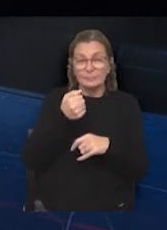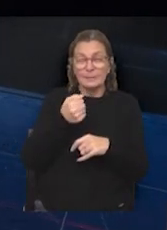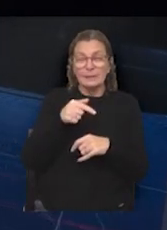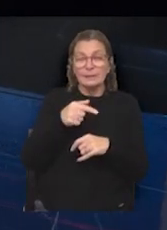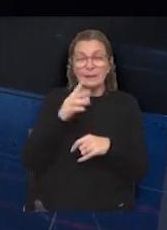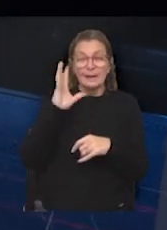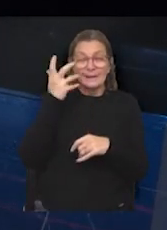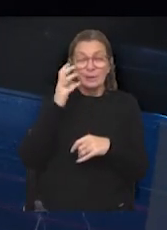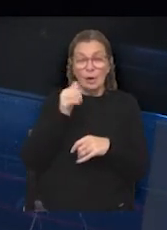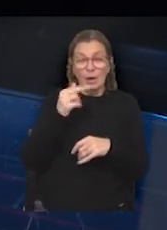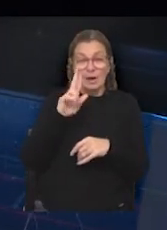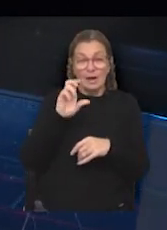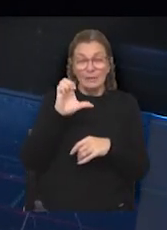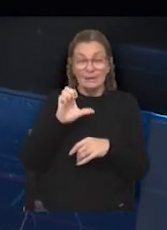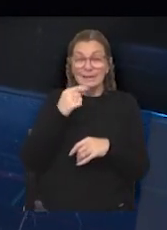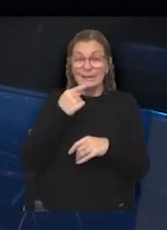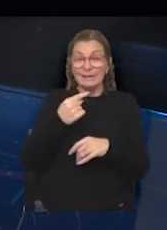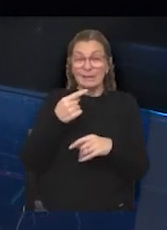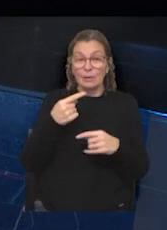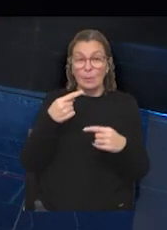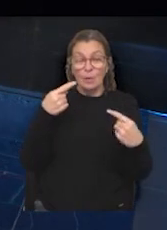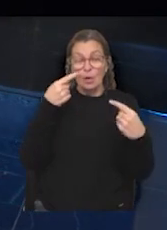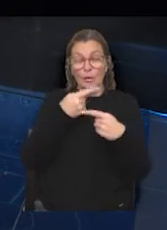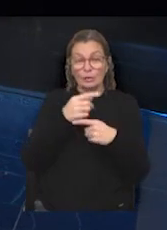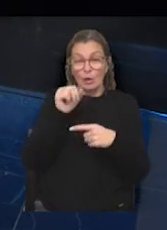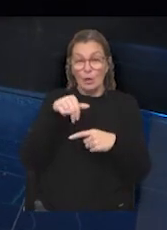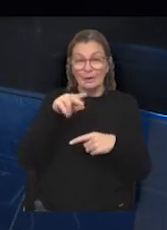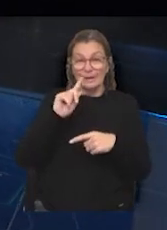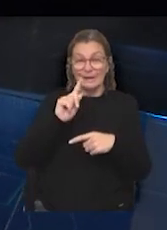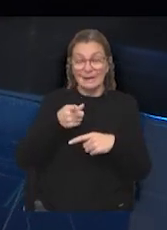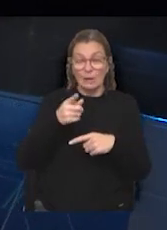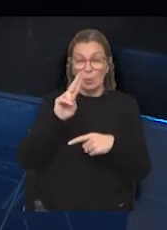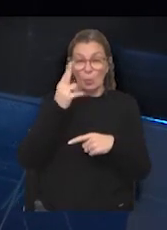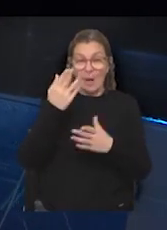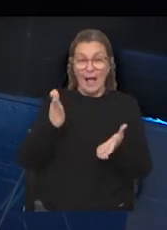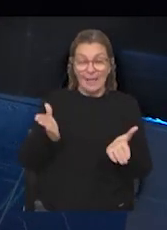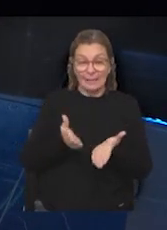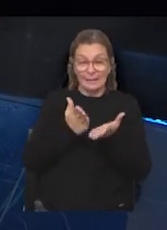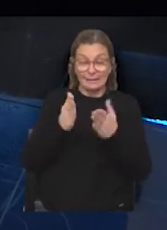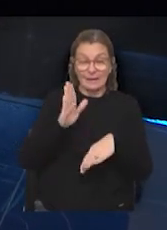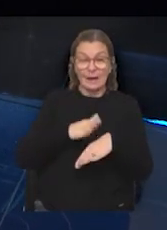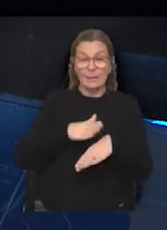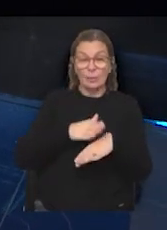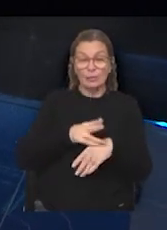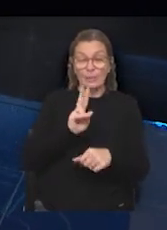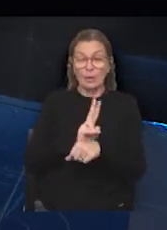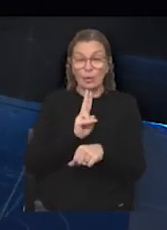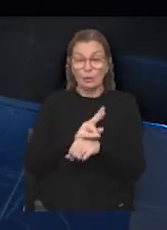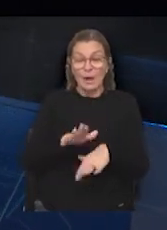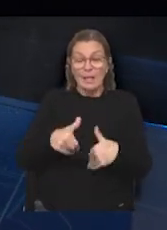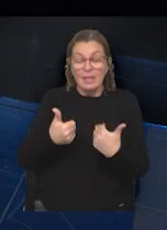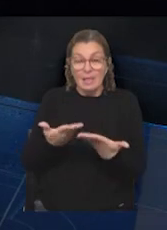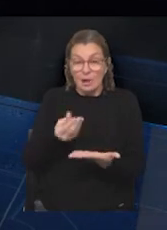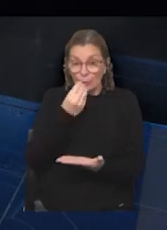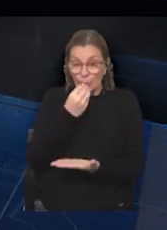de radio carve que apunta contra la ong Uruguay adelante que era la encargada de controlar y suministrar